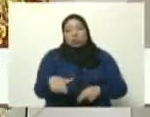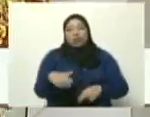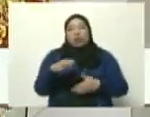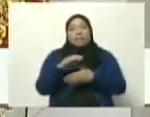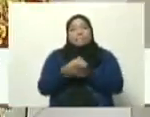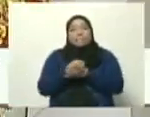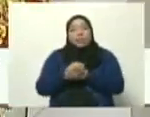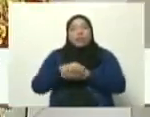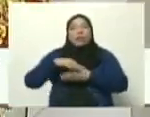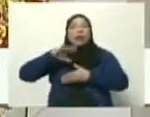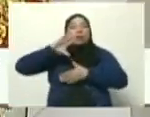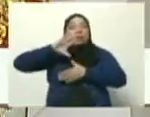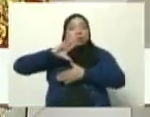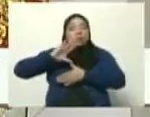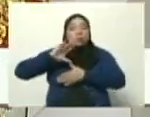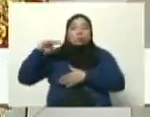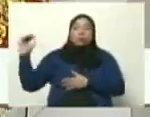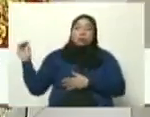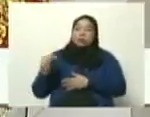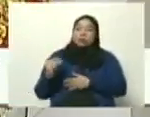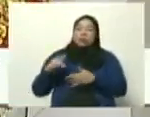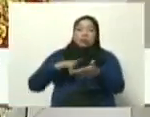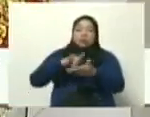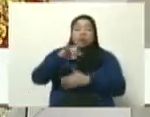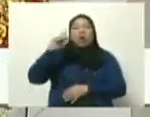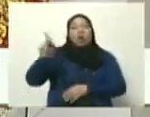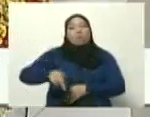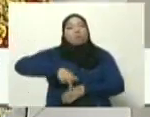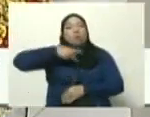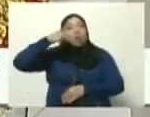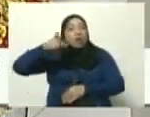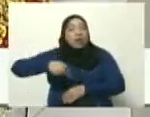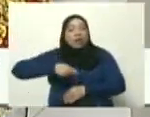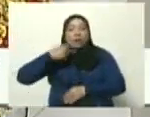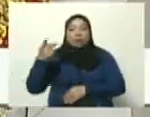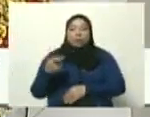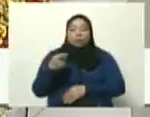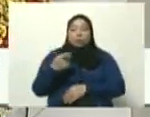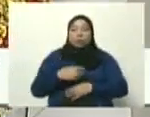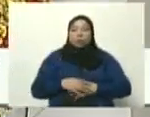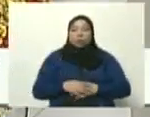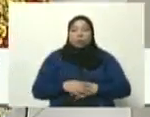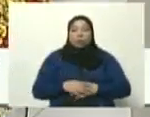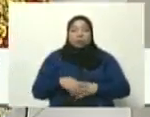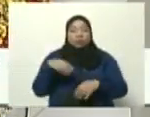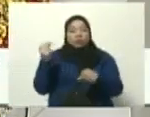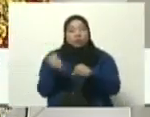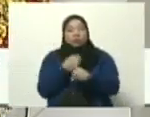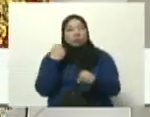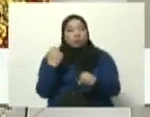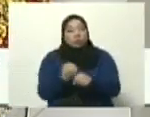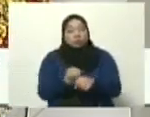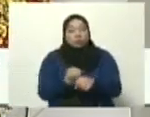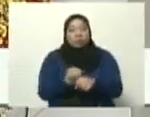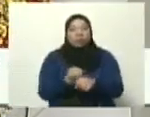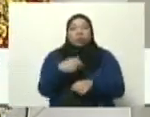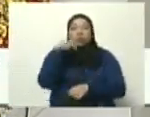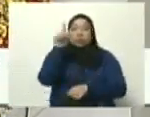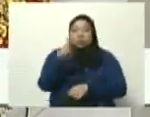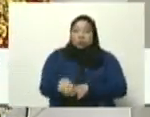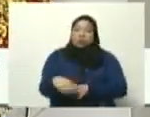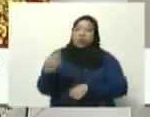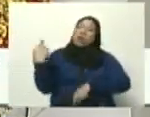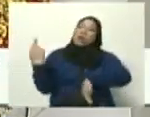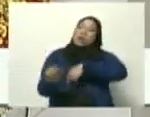americana. Manuela viene con una trayectoria política muy destacada en la labor, no solamente de la emancipación, sino también de